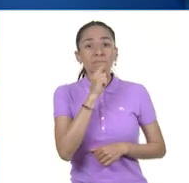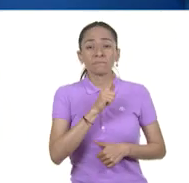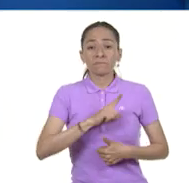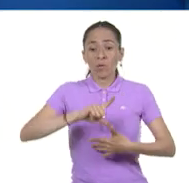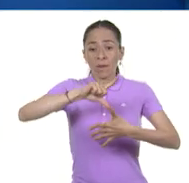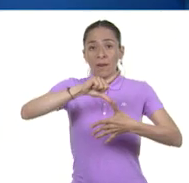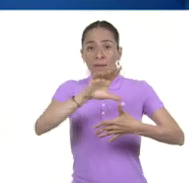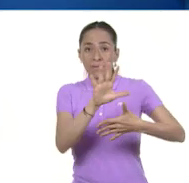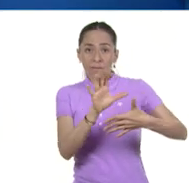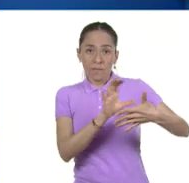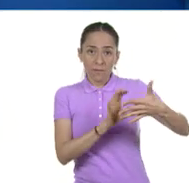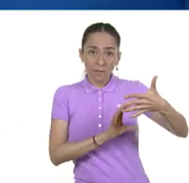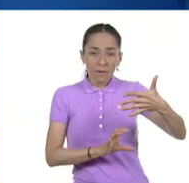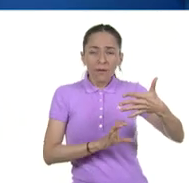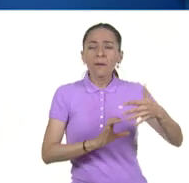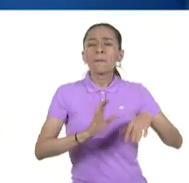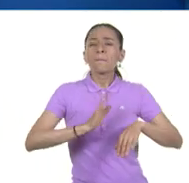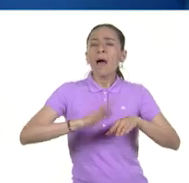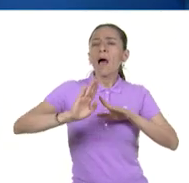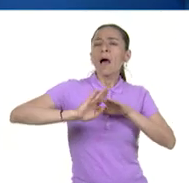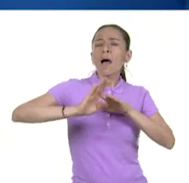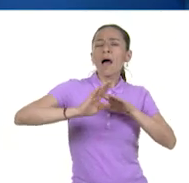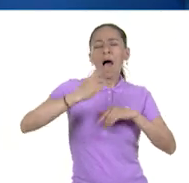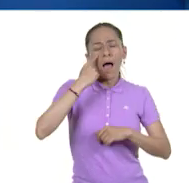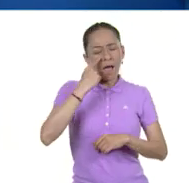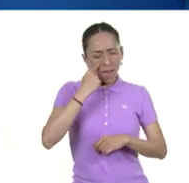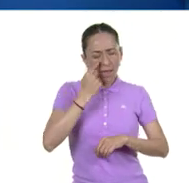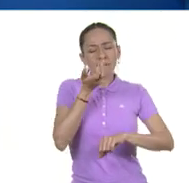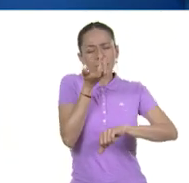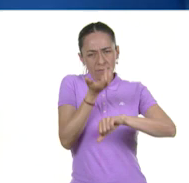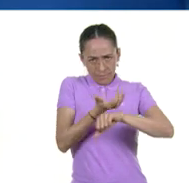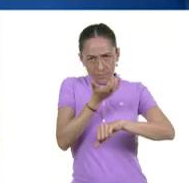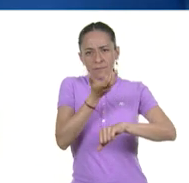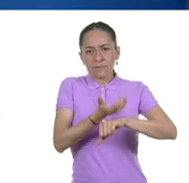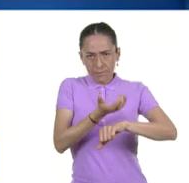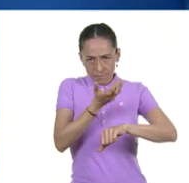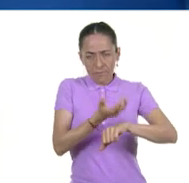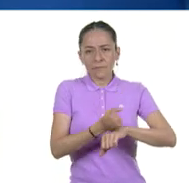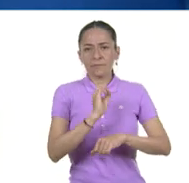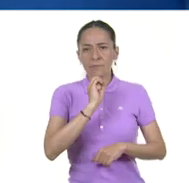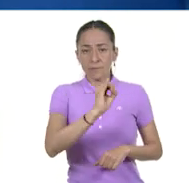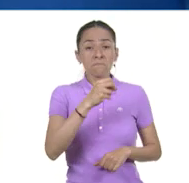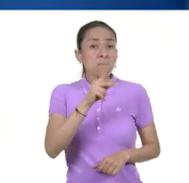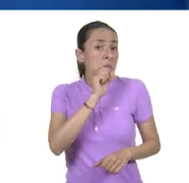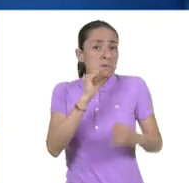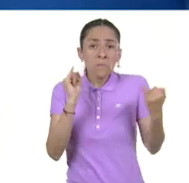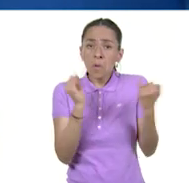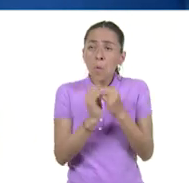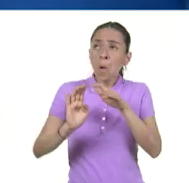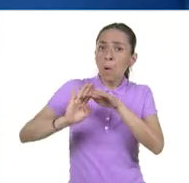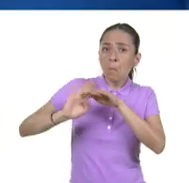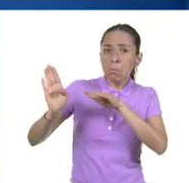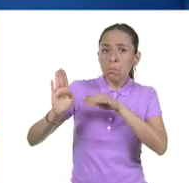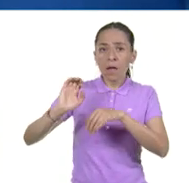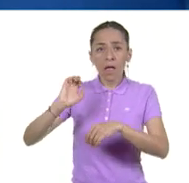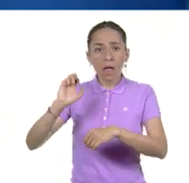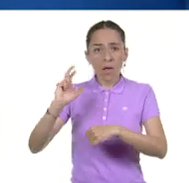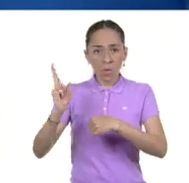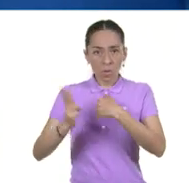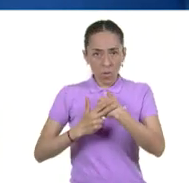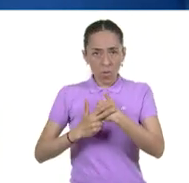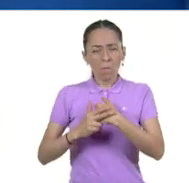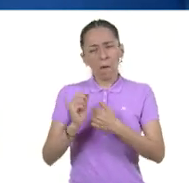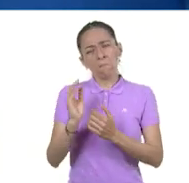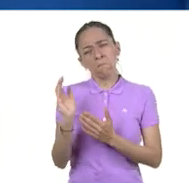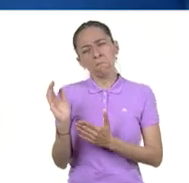latinoamericanos migra sobre todo hacia Estados Unidos, pero también se desplaza a Europa y en menor medida hacia